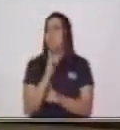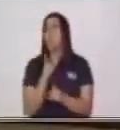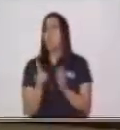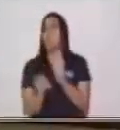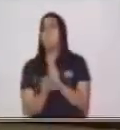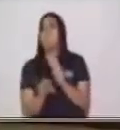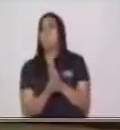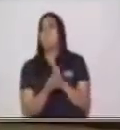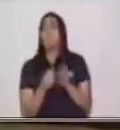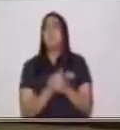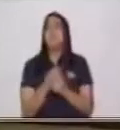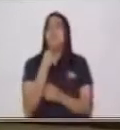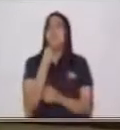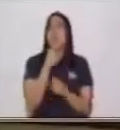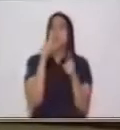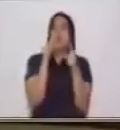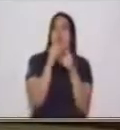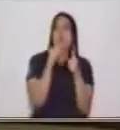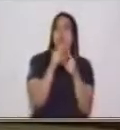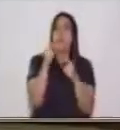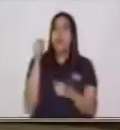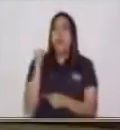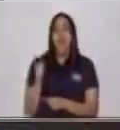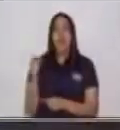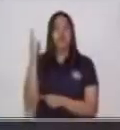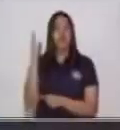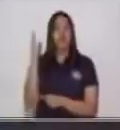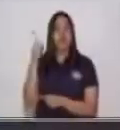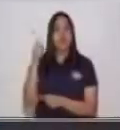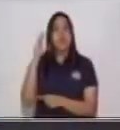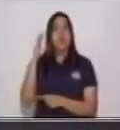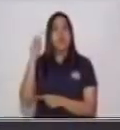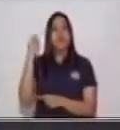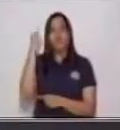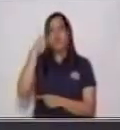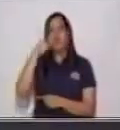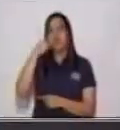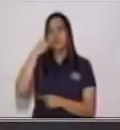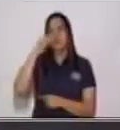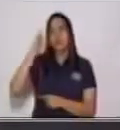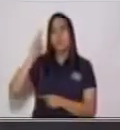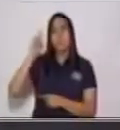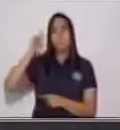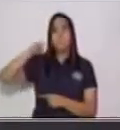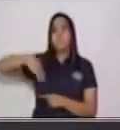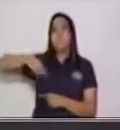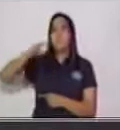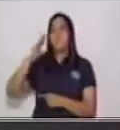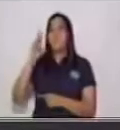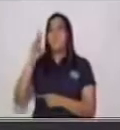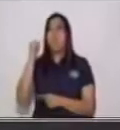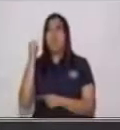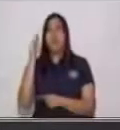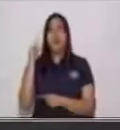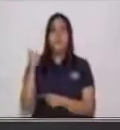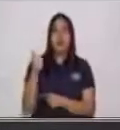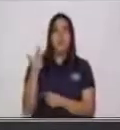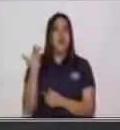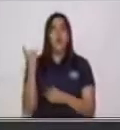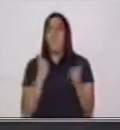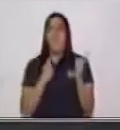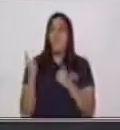ejemplo, si tenemos la primera palabra, acostumbraba, ¿qué letra debo colocar? ¿La B o la